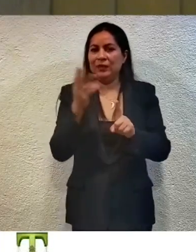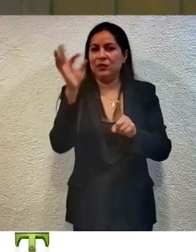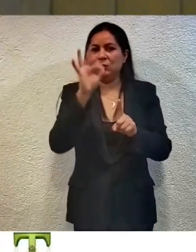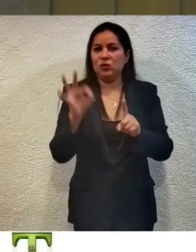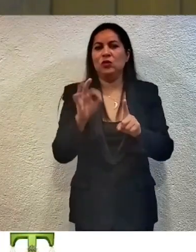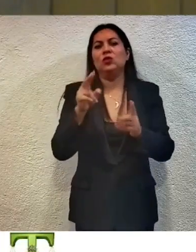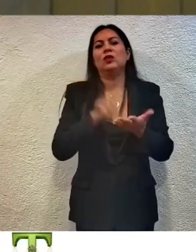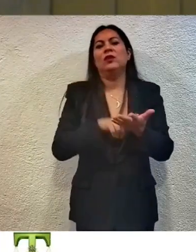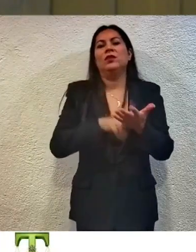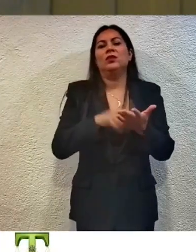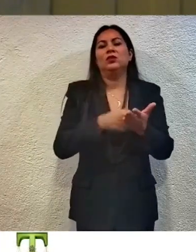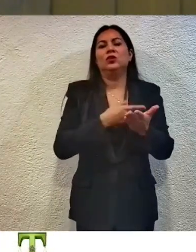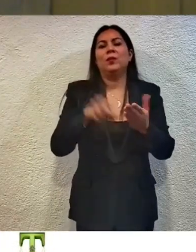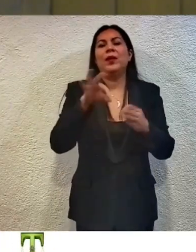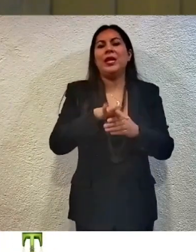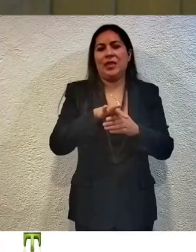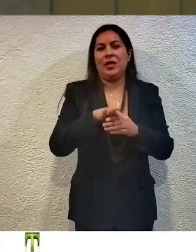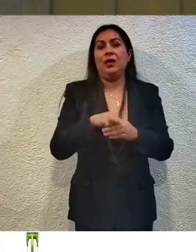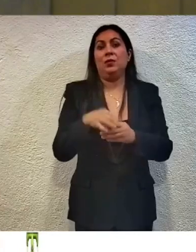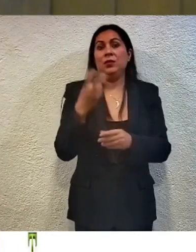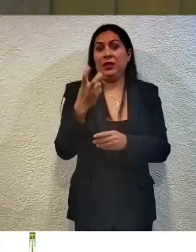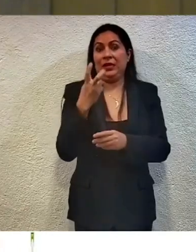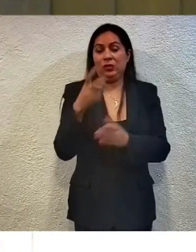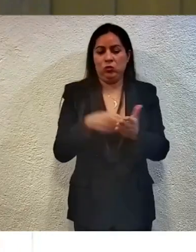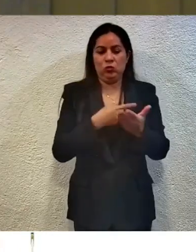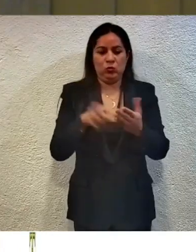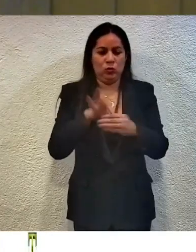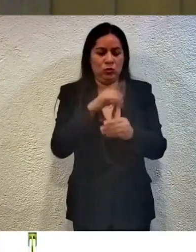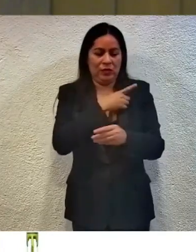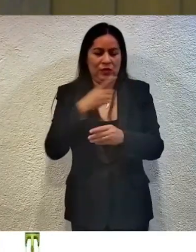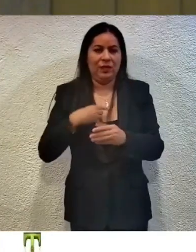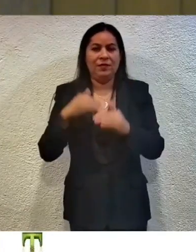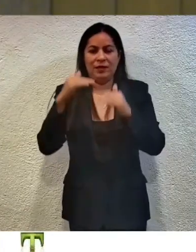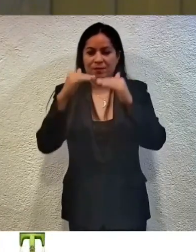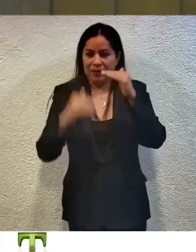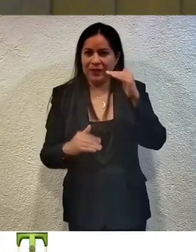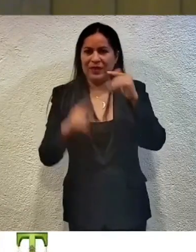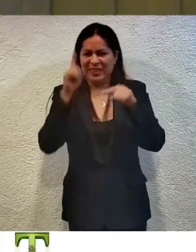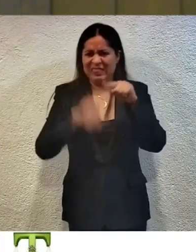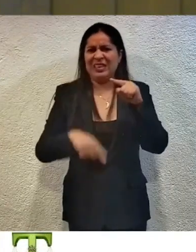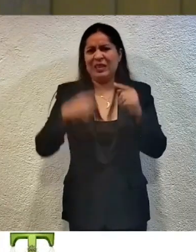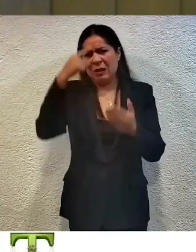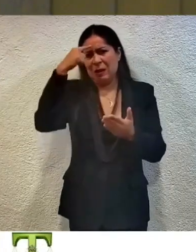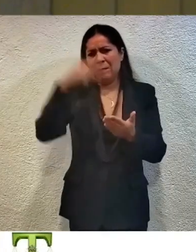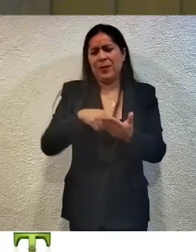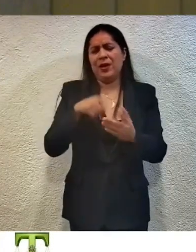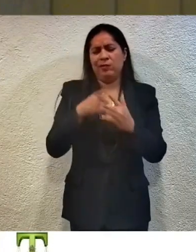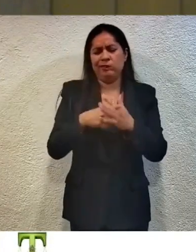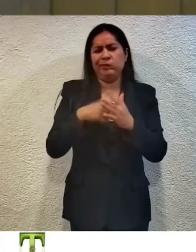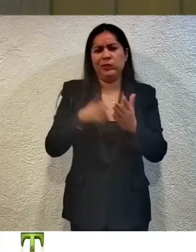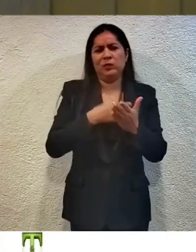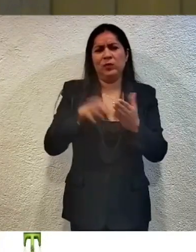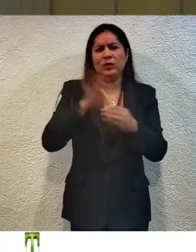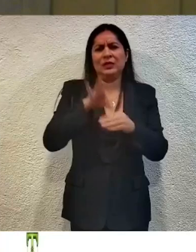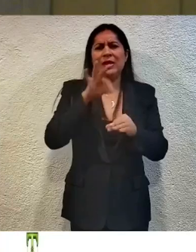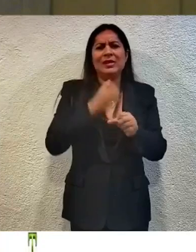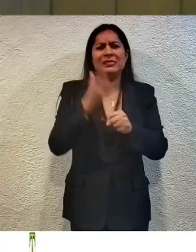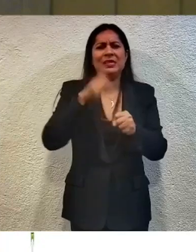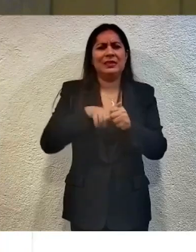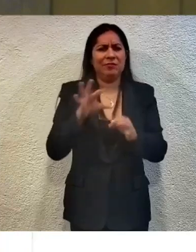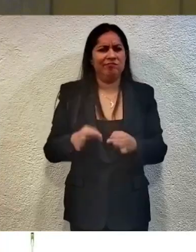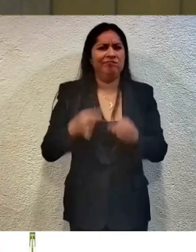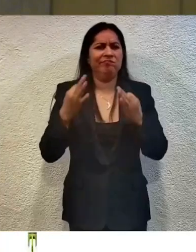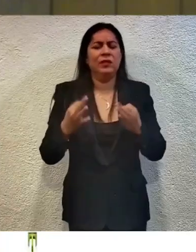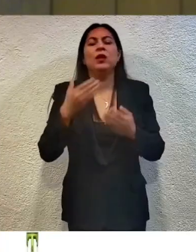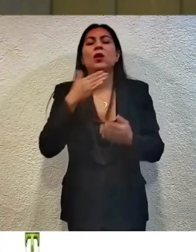votación válida emitida, puesto que esos votos se deben restar para el cálculo de la votación estatal efectiva, la